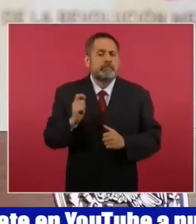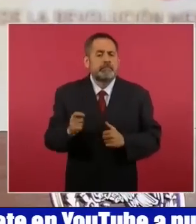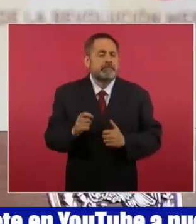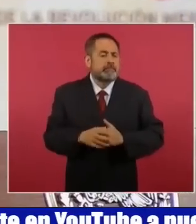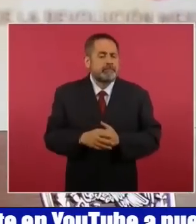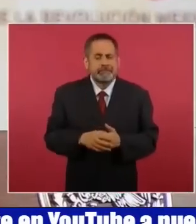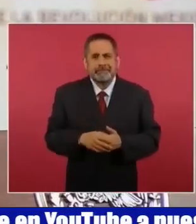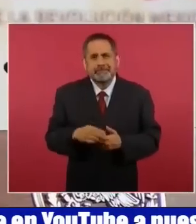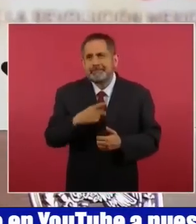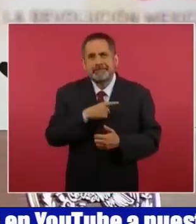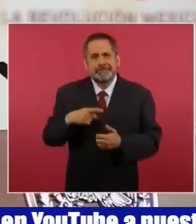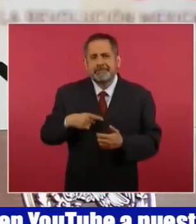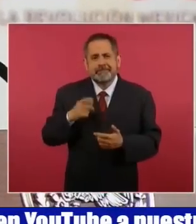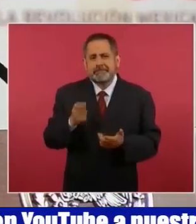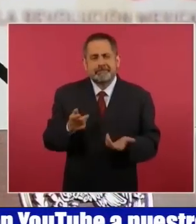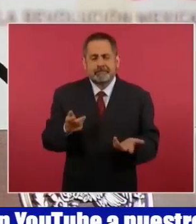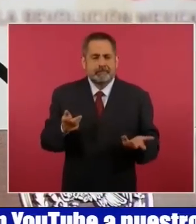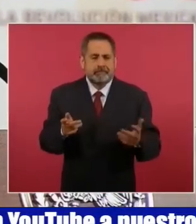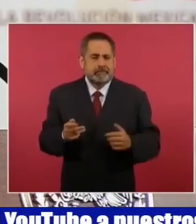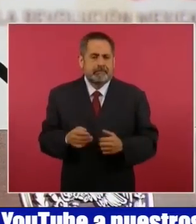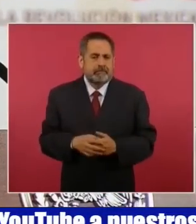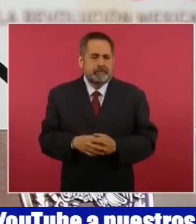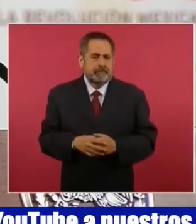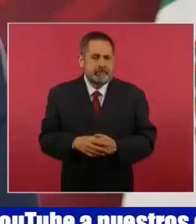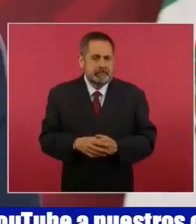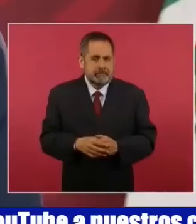que no deberían